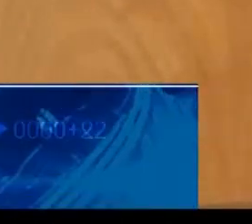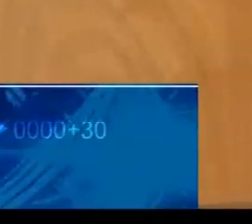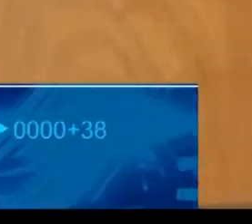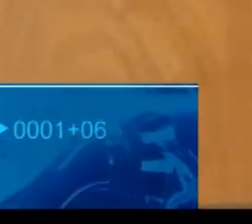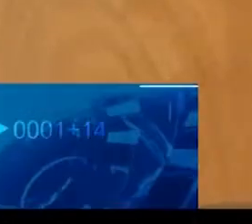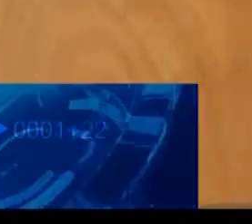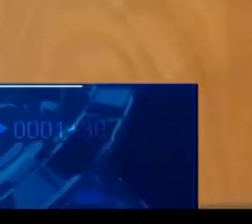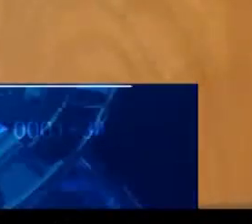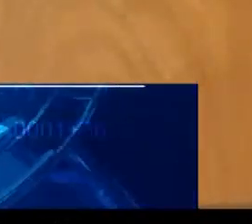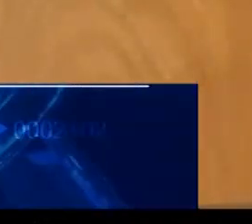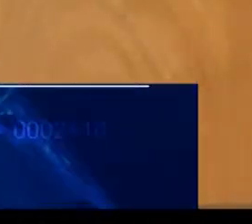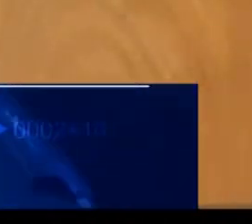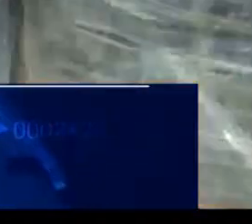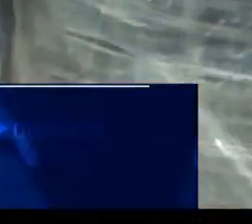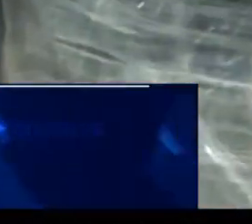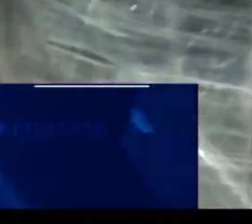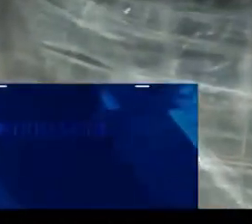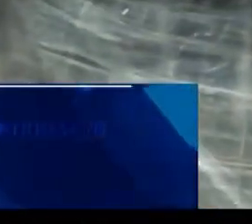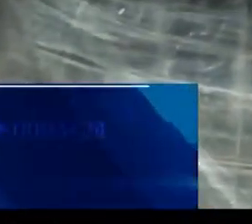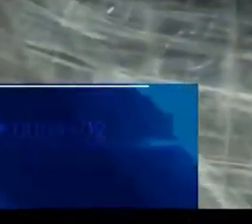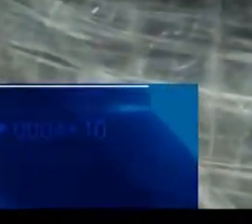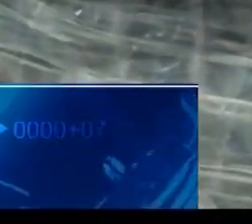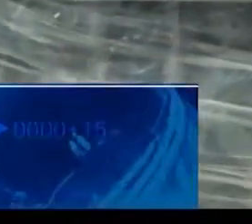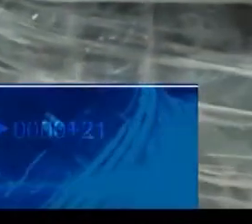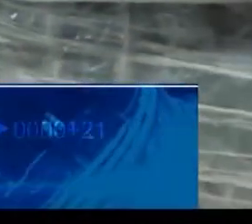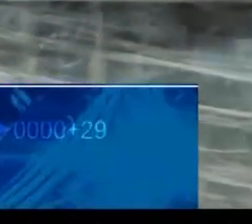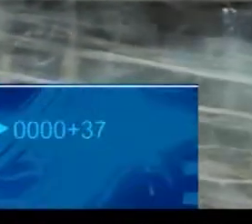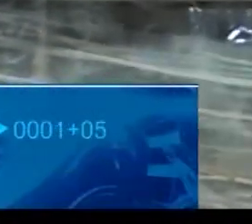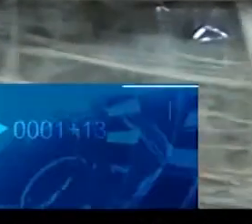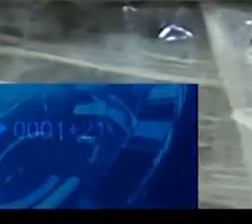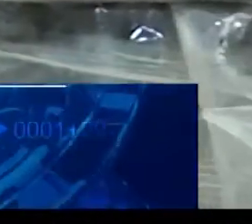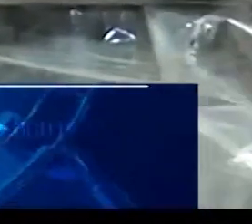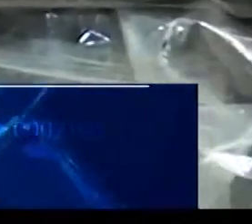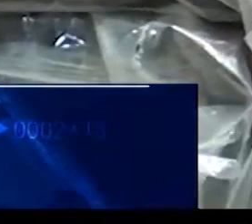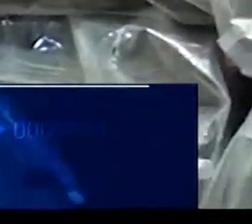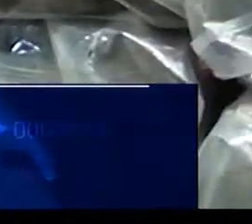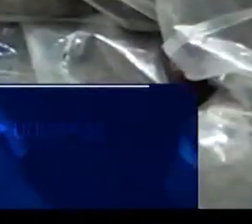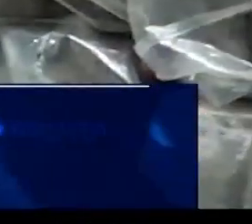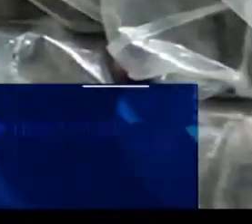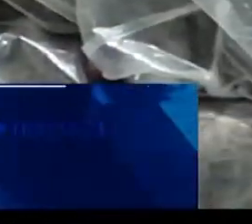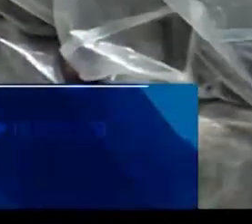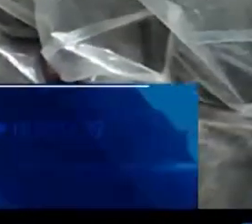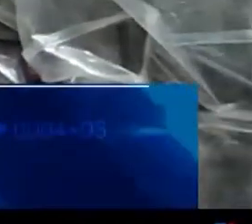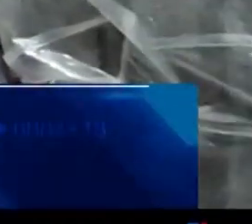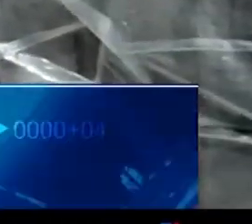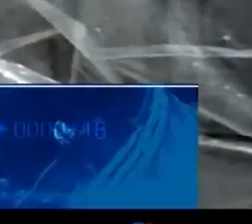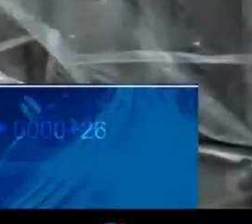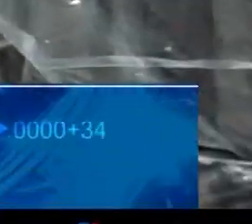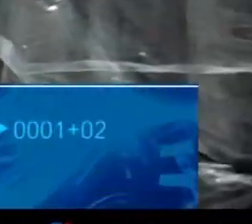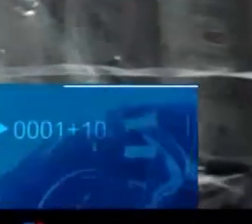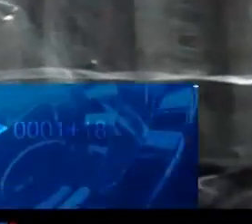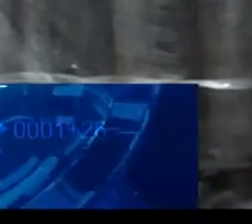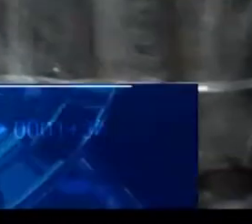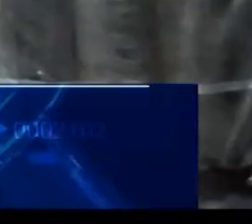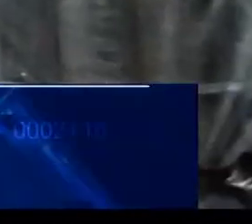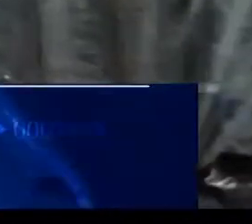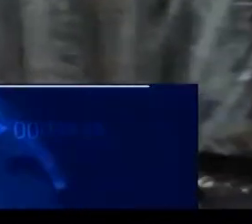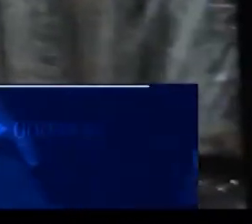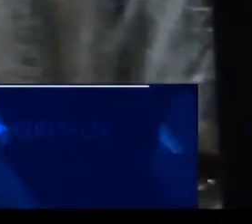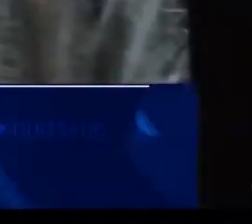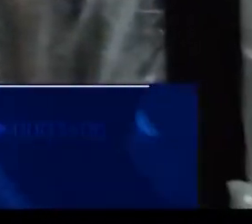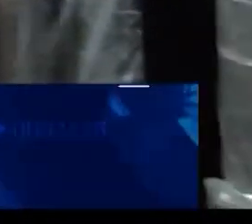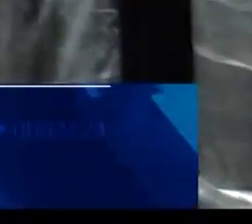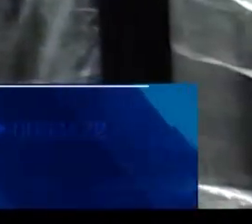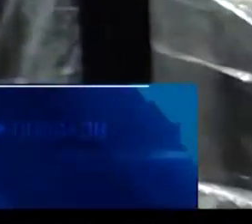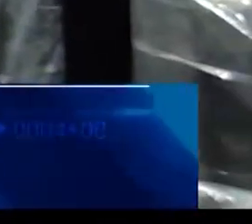del Ejército y un civil. Como parte del seguimiento a la operación, otros equipos de manera simultánea daban